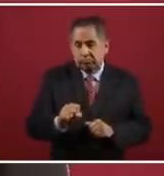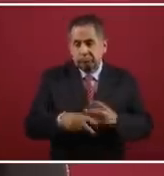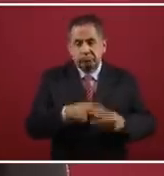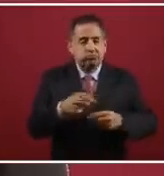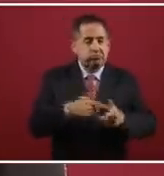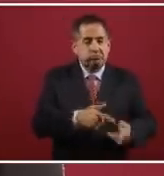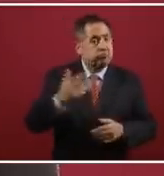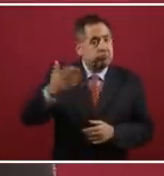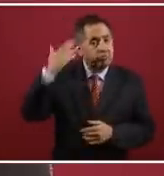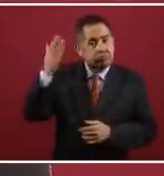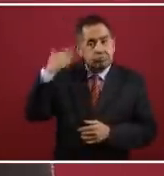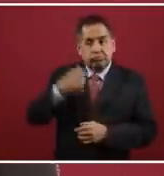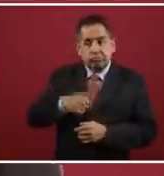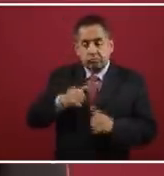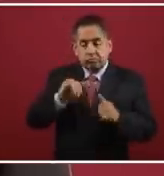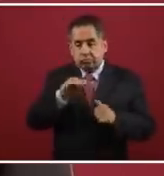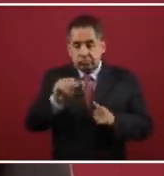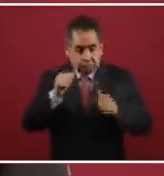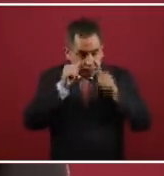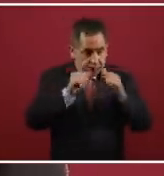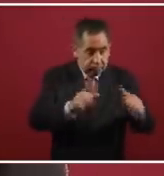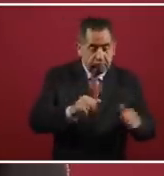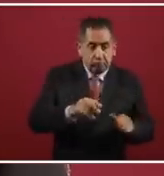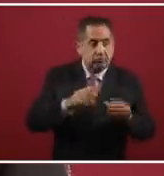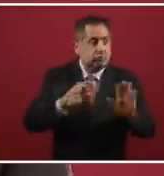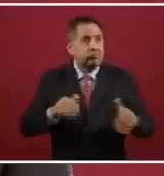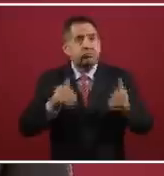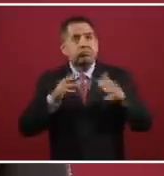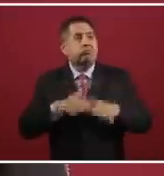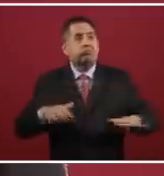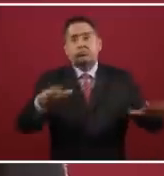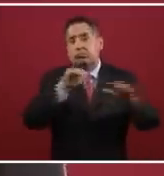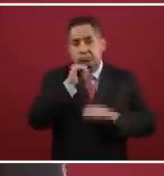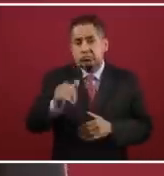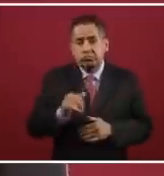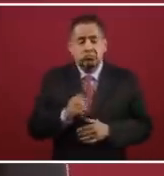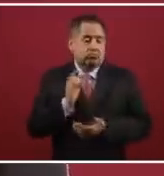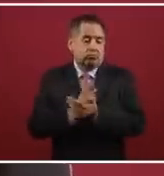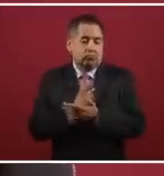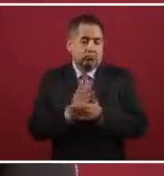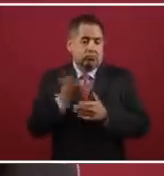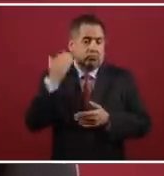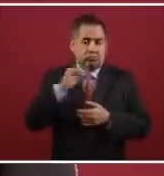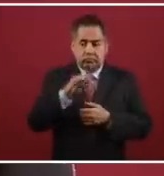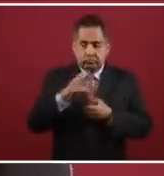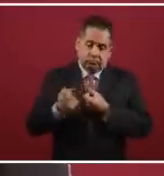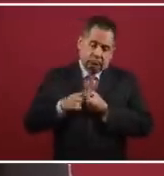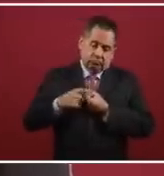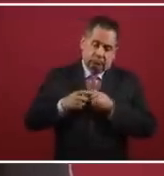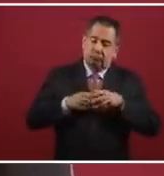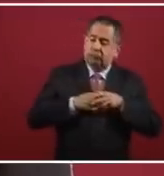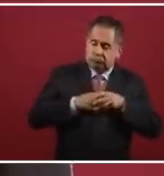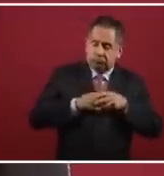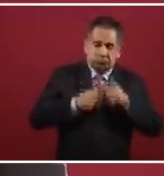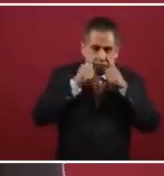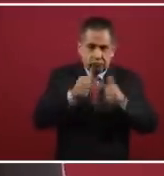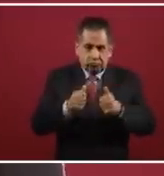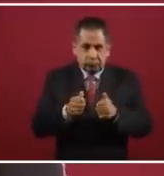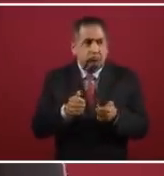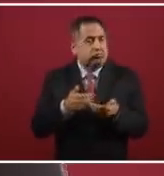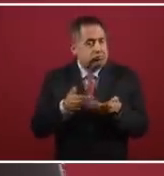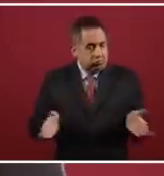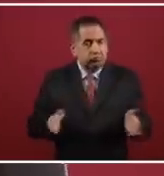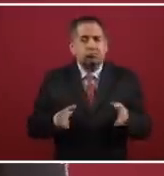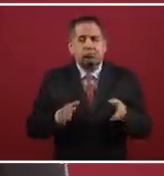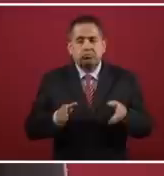no atendía a población abierta, solo atendía a los derechohabientes, a los asegurados,